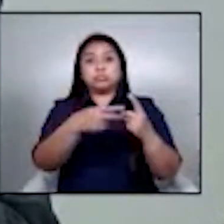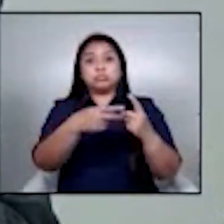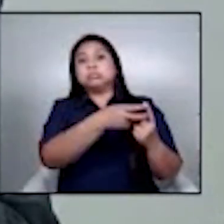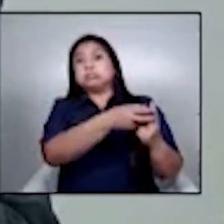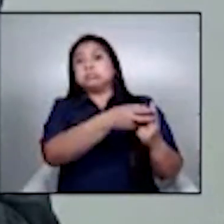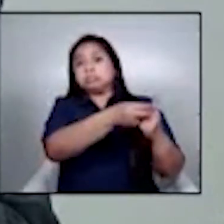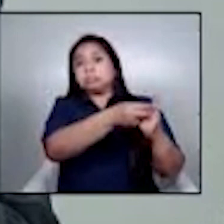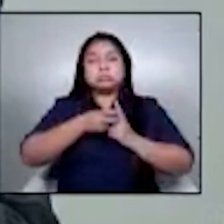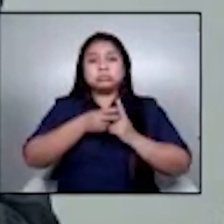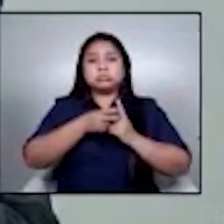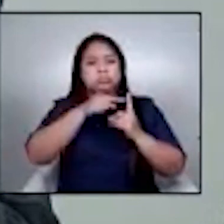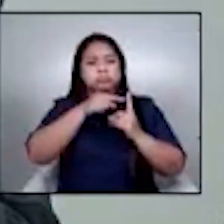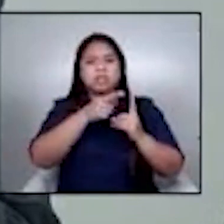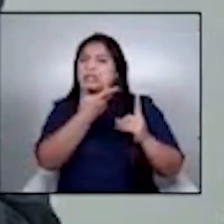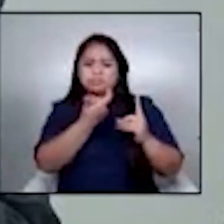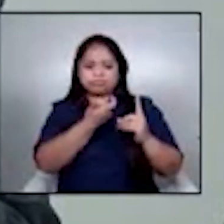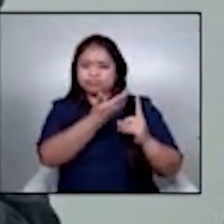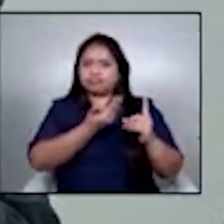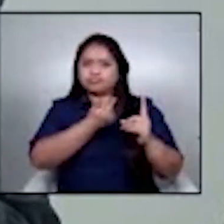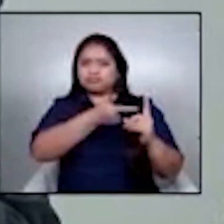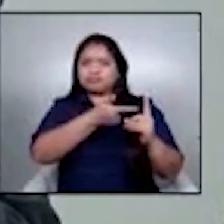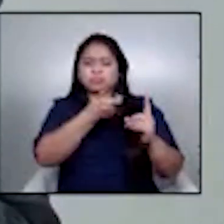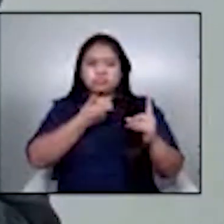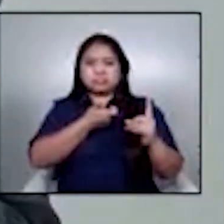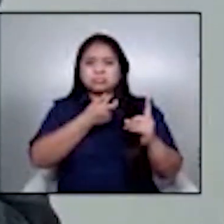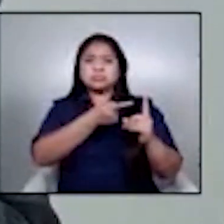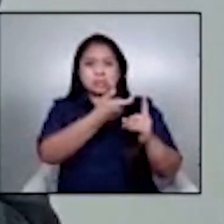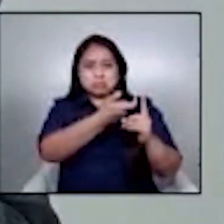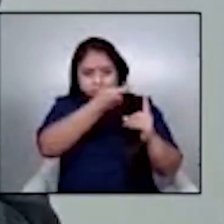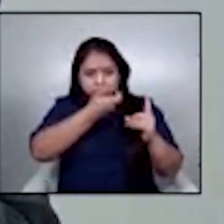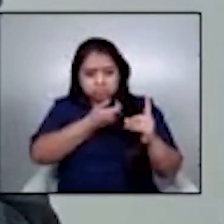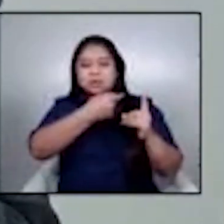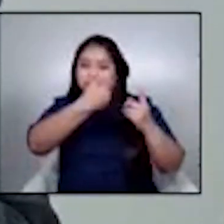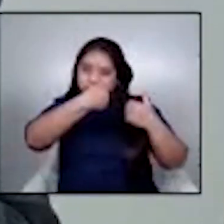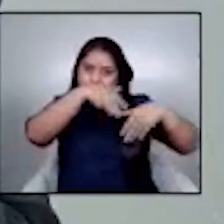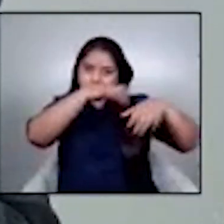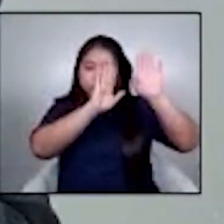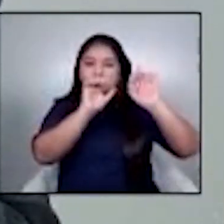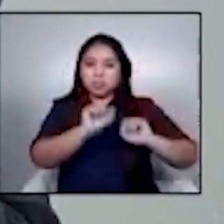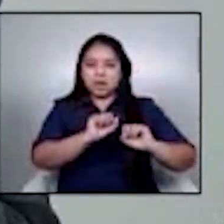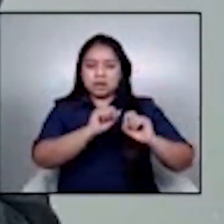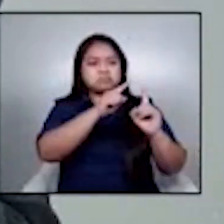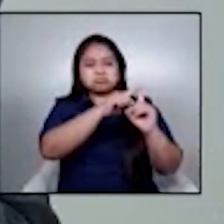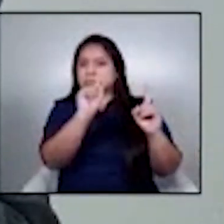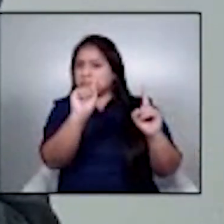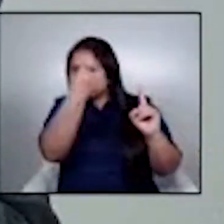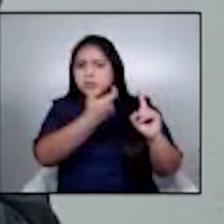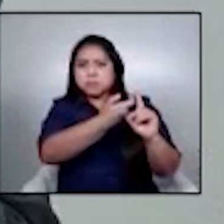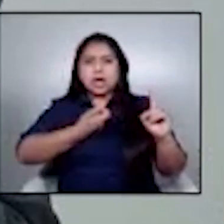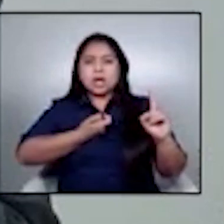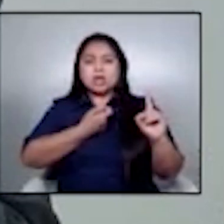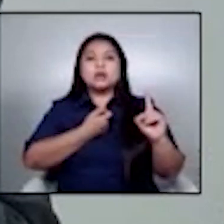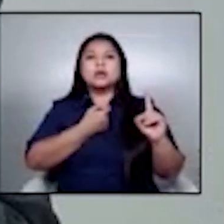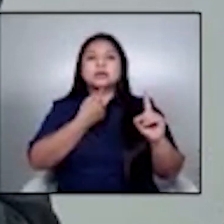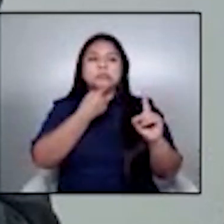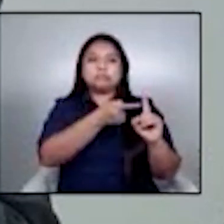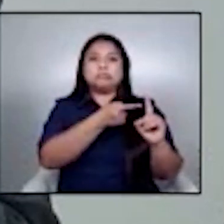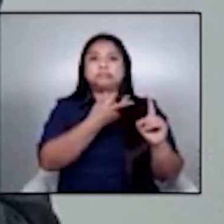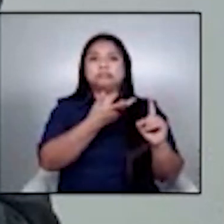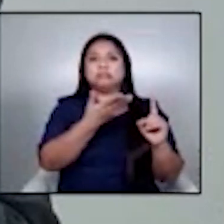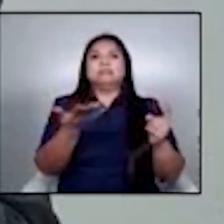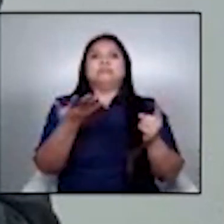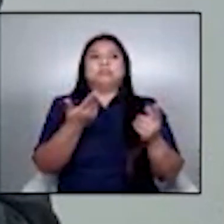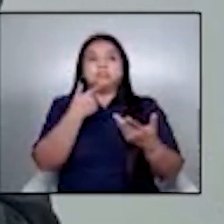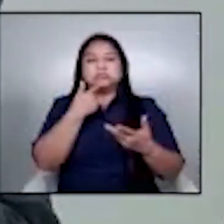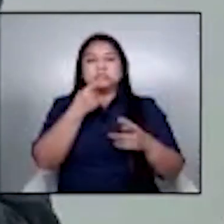de dejarlos en libertad. Muchas veces y casi en la mayoría de los casos que se operativizaron se pudo establecer que